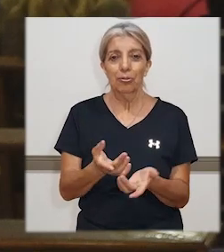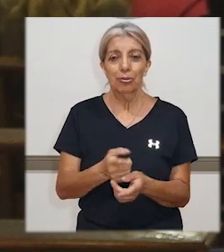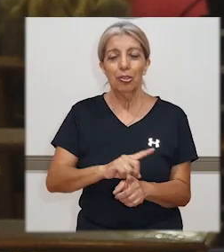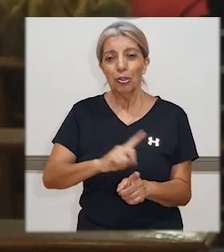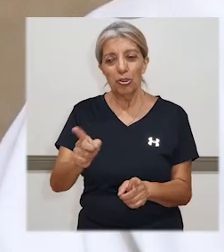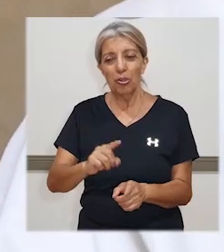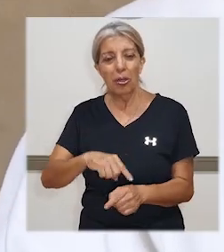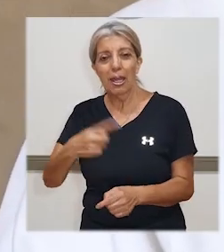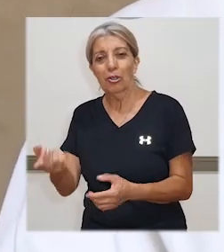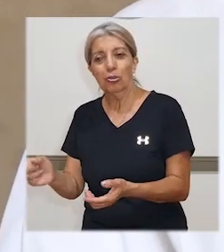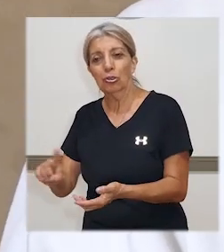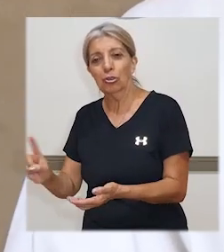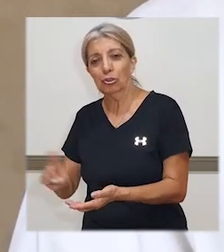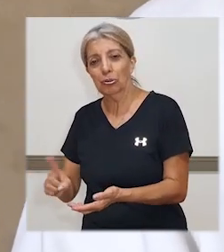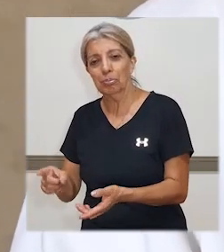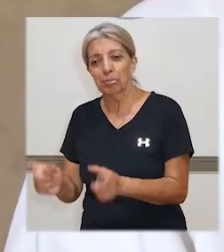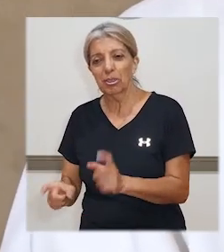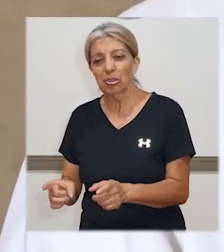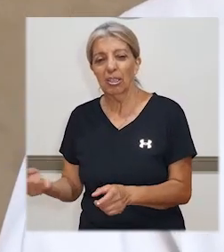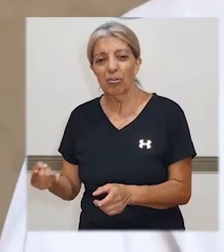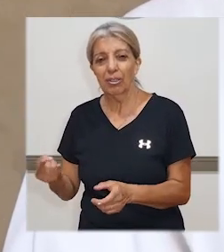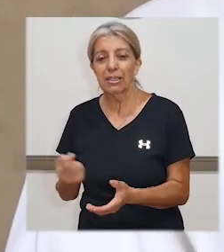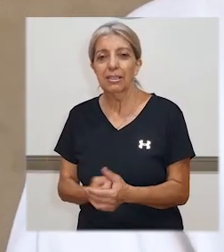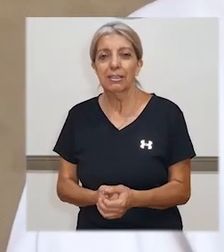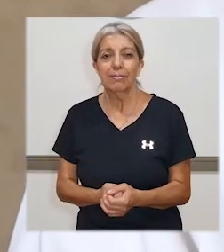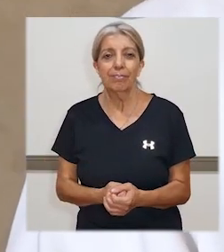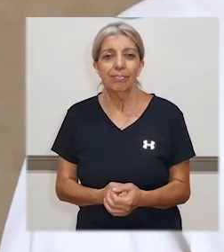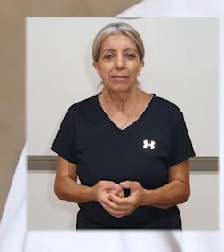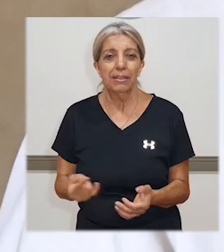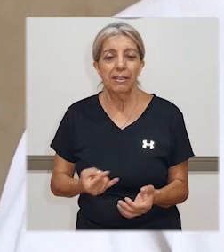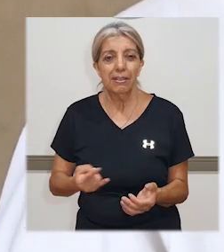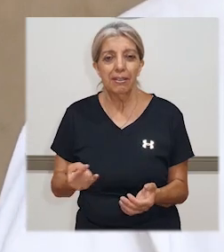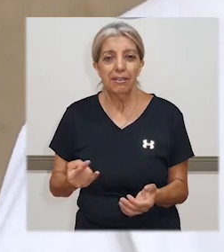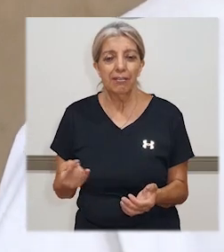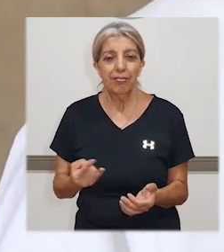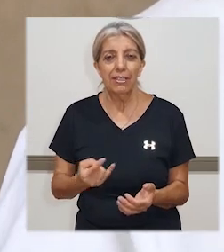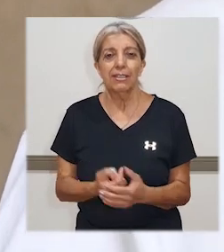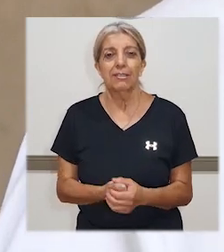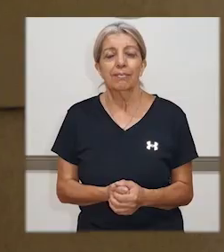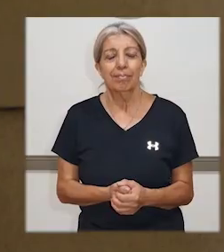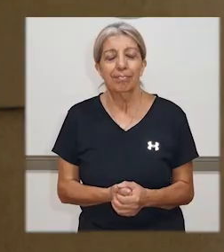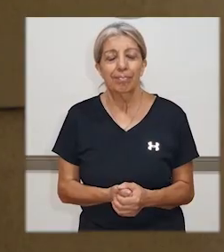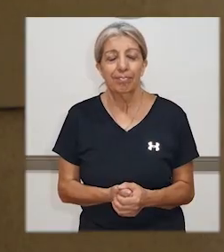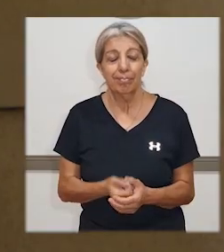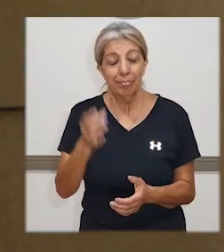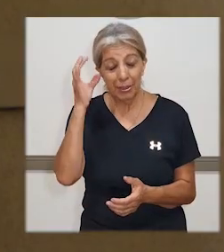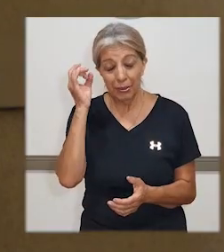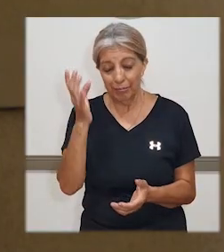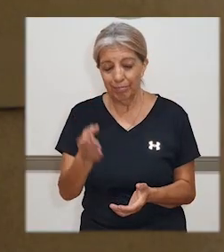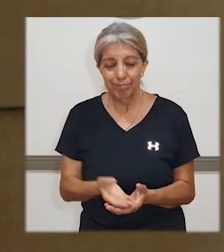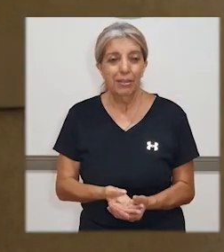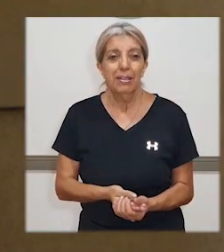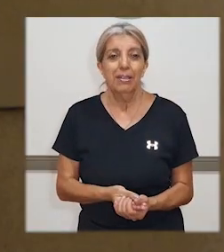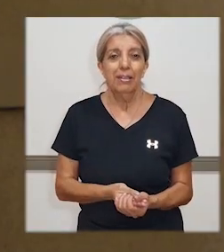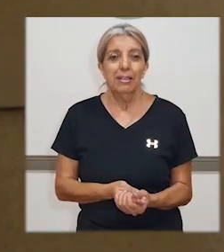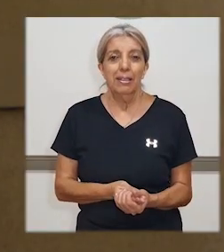beneficio propio. Hay una imagen muy fuerte en el Evangelio de hoy, es la puerta. Jesús dice no solamente que es el pastor, sino que Él es